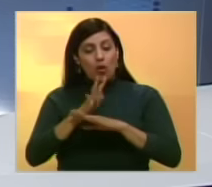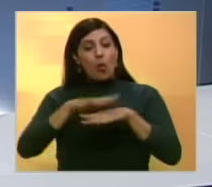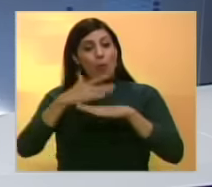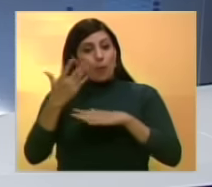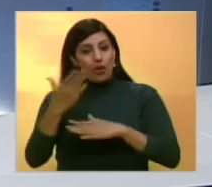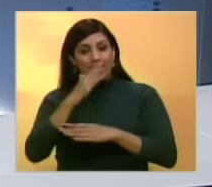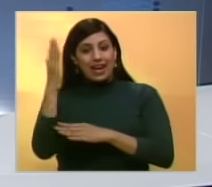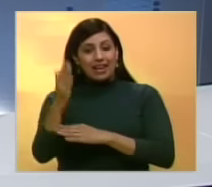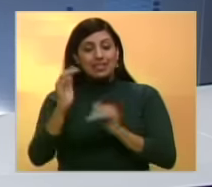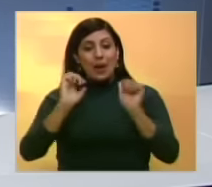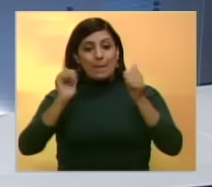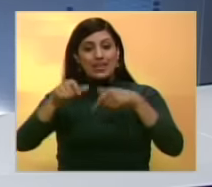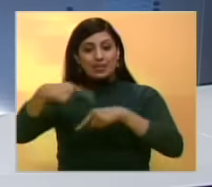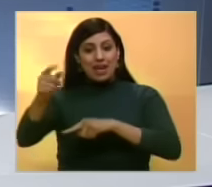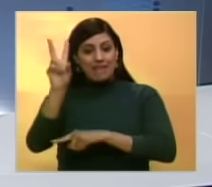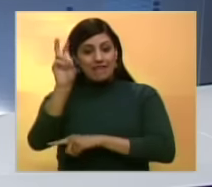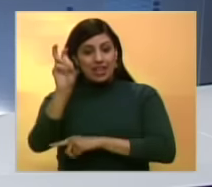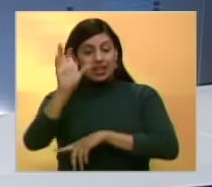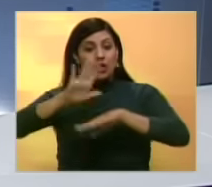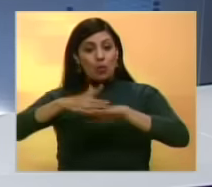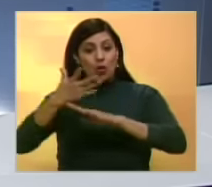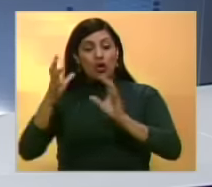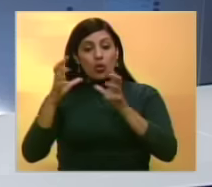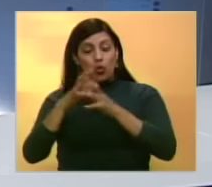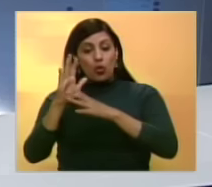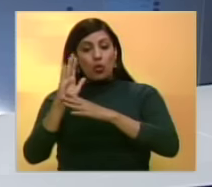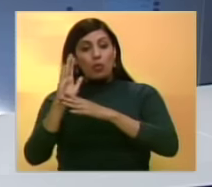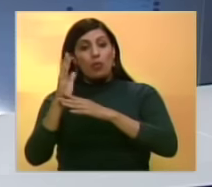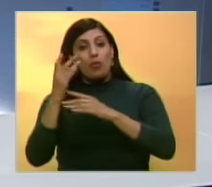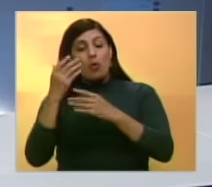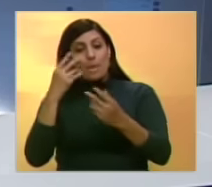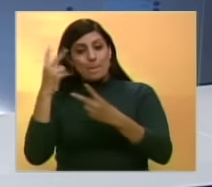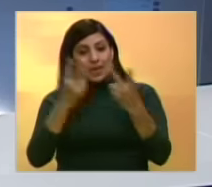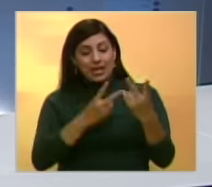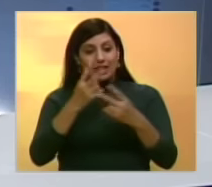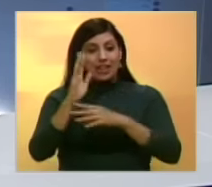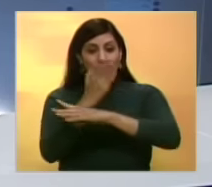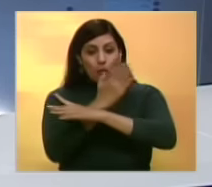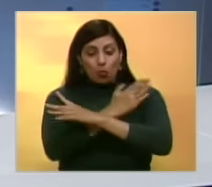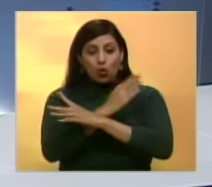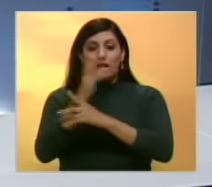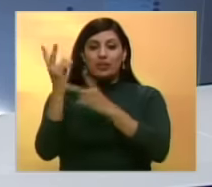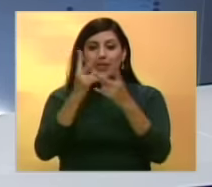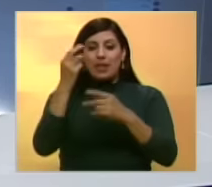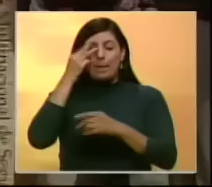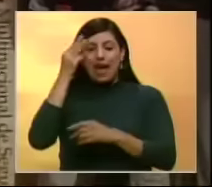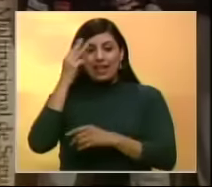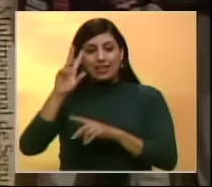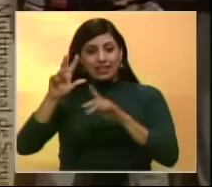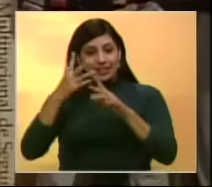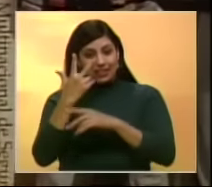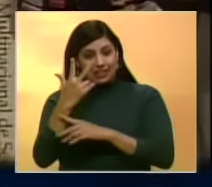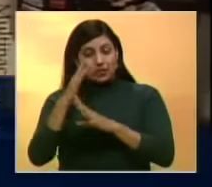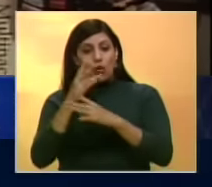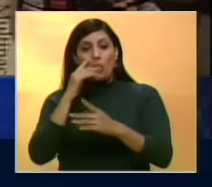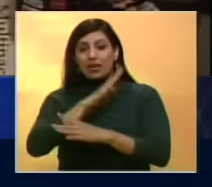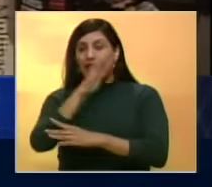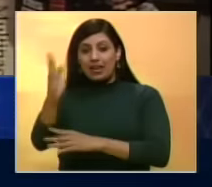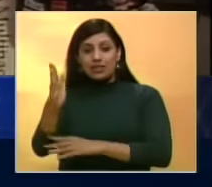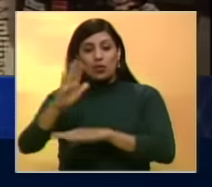sanción comenzará a partir de este viernes cuando la tribu reciba a los Navegantes de Magallanes en el tercer juego de la ronda semifinal Omar López fue